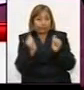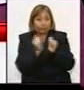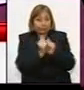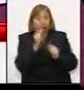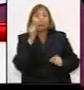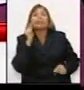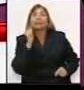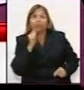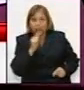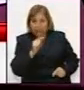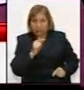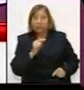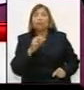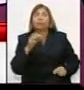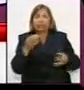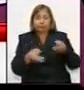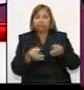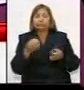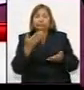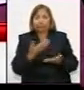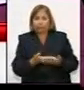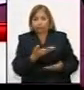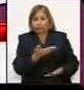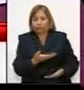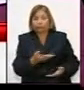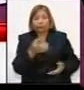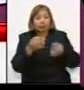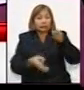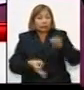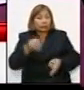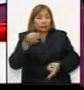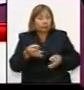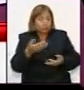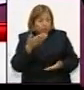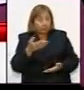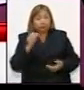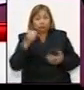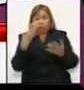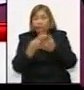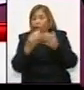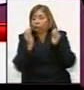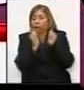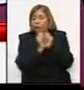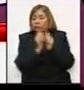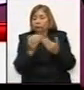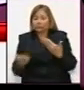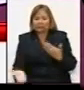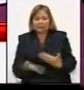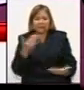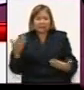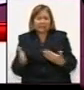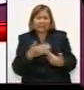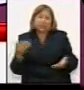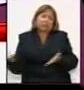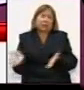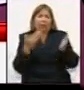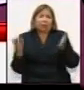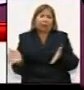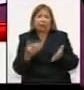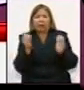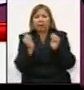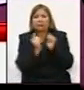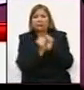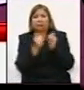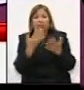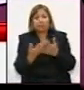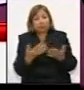la prerrogativa del Poder Judicial. Te puede mandar en la cárcel, y ahora vemos con cuánta facilidad se está mandando a la cárcel a las